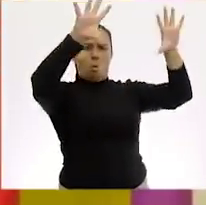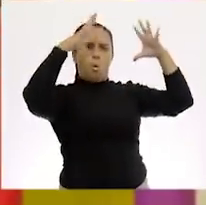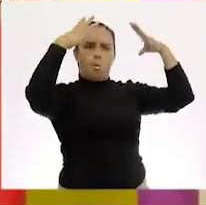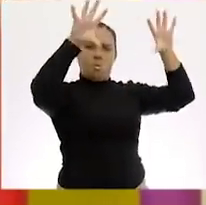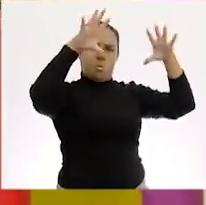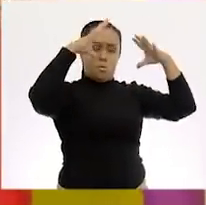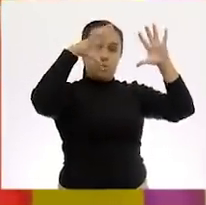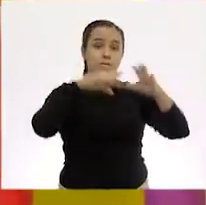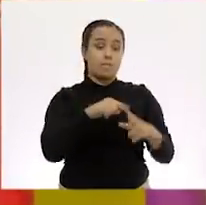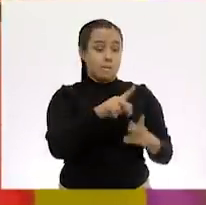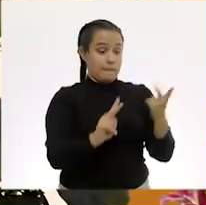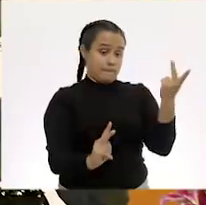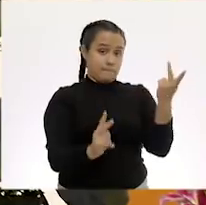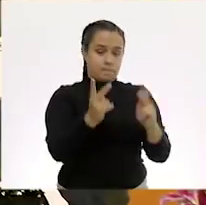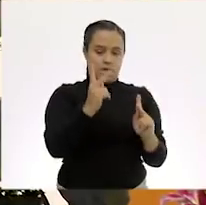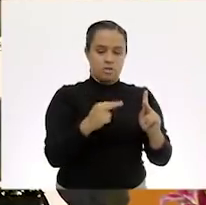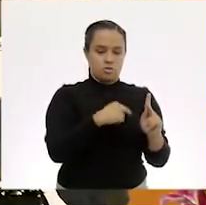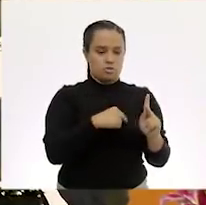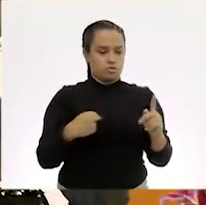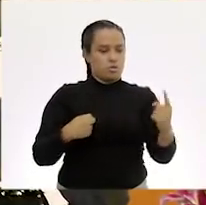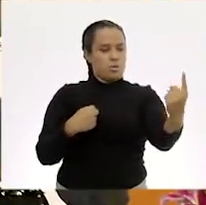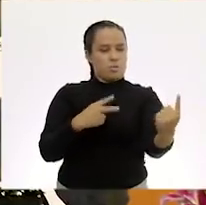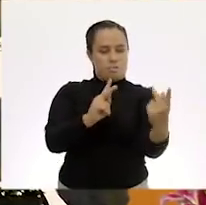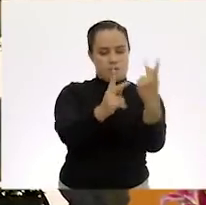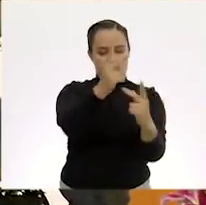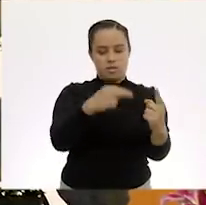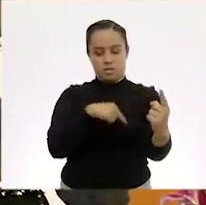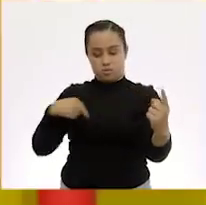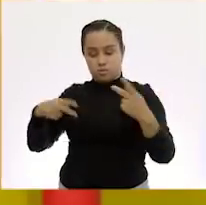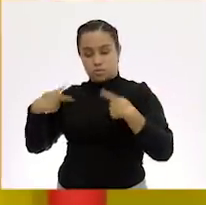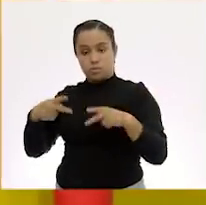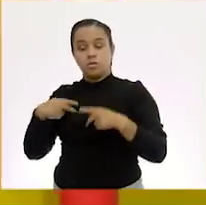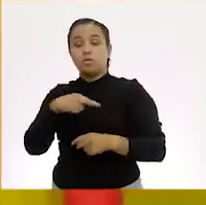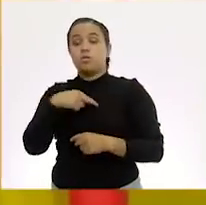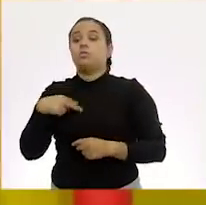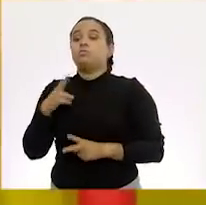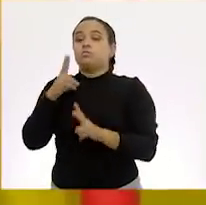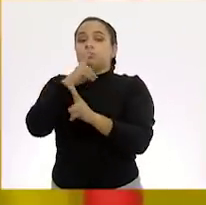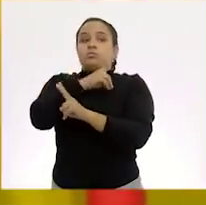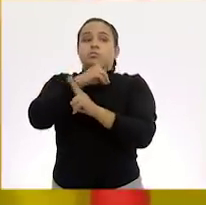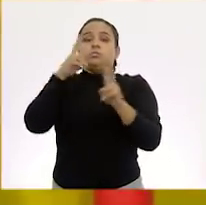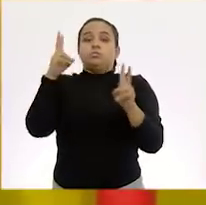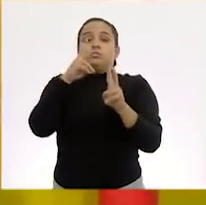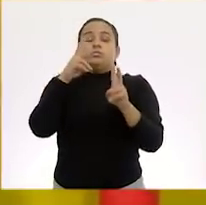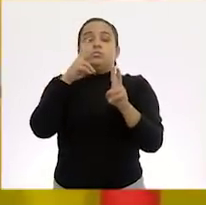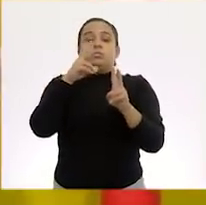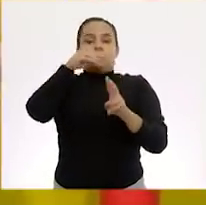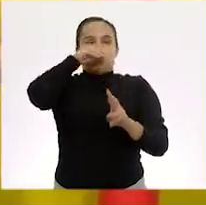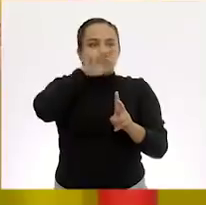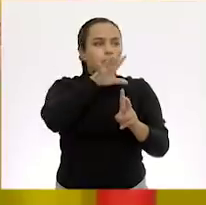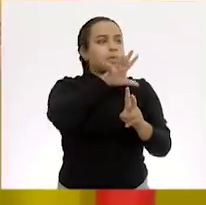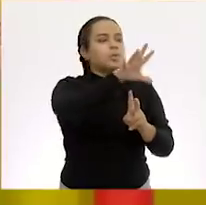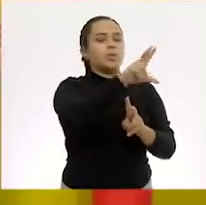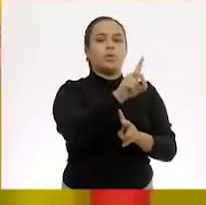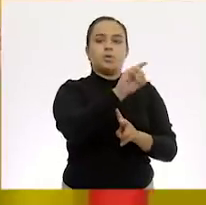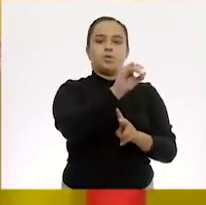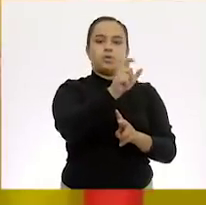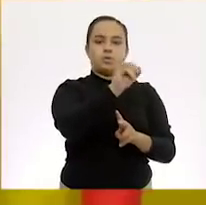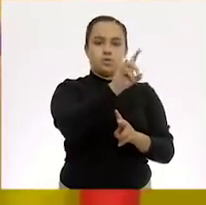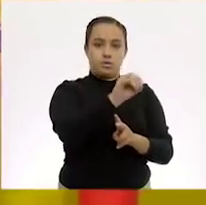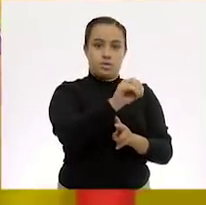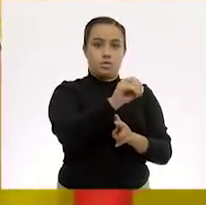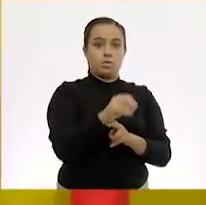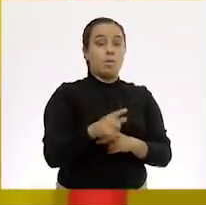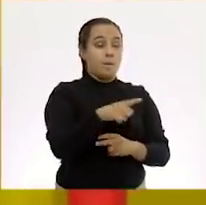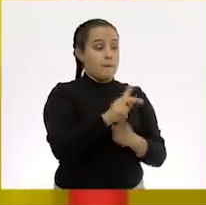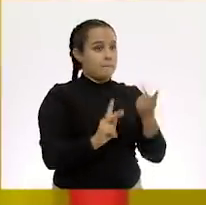Entonces, las plantas y nosotros los humanos. Sí. Nosotros respiramos oxígeno y exhalamos el dióxido de carbono.